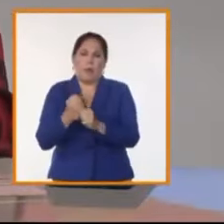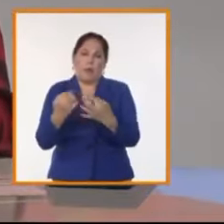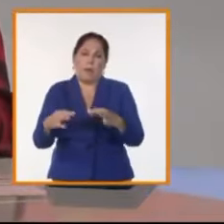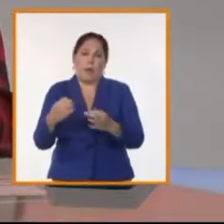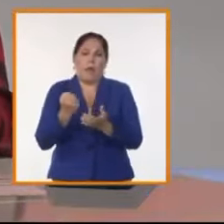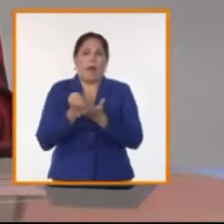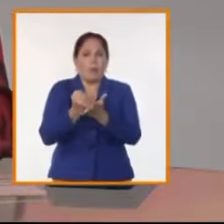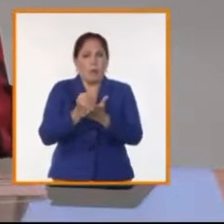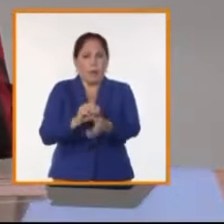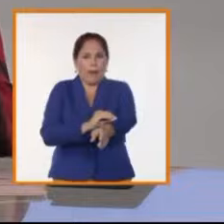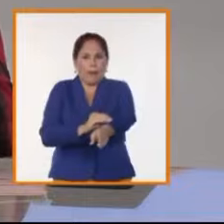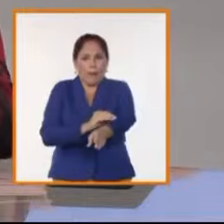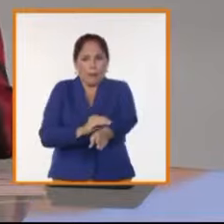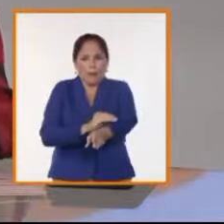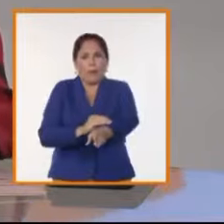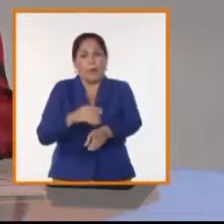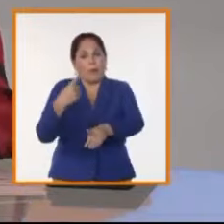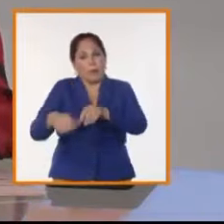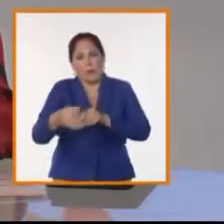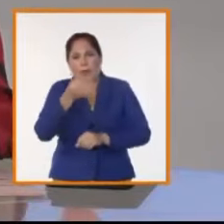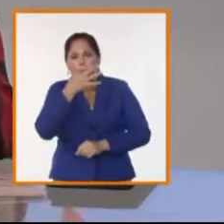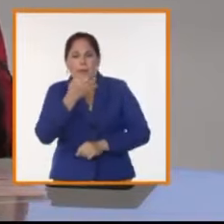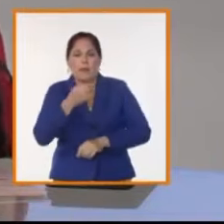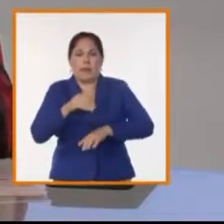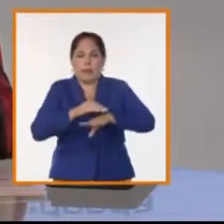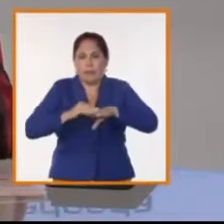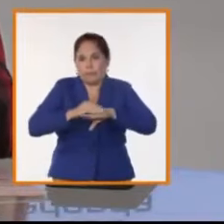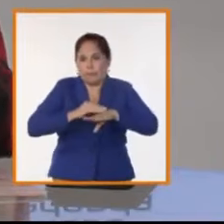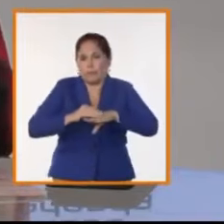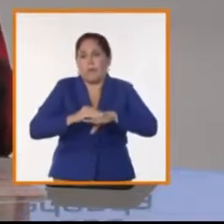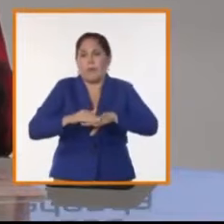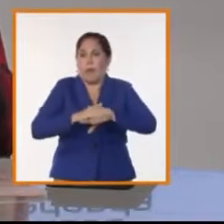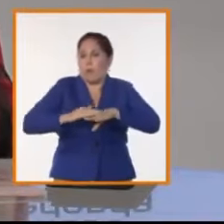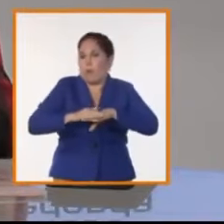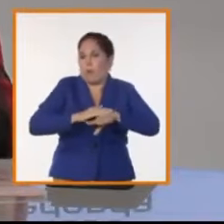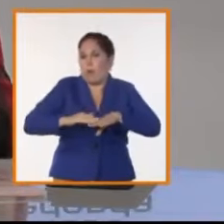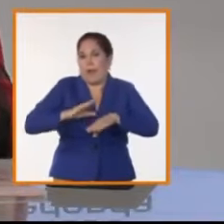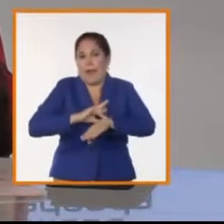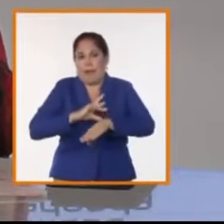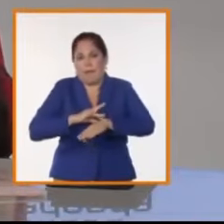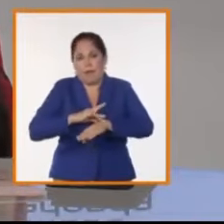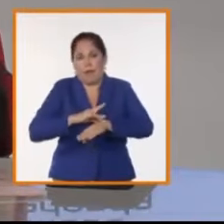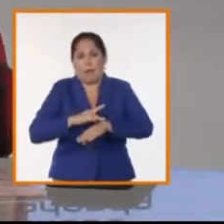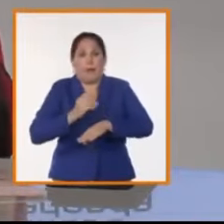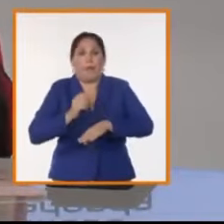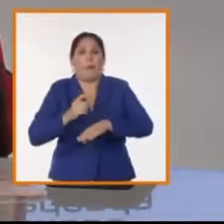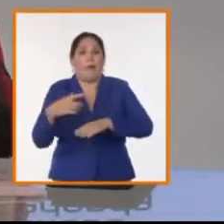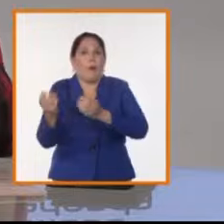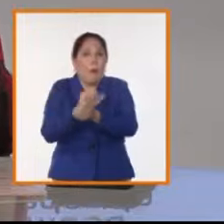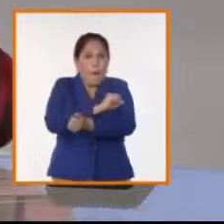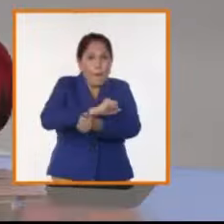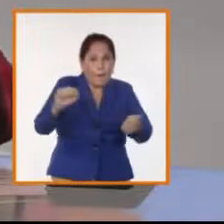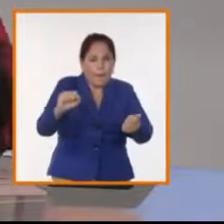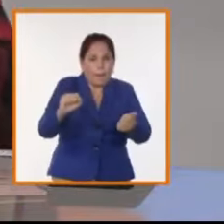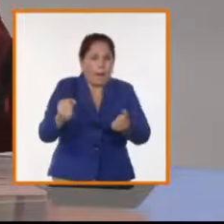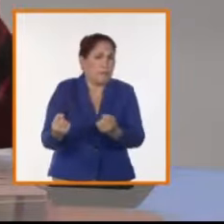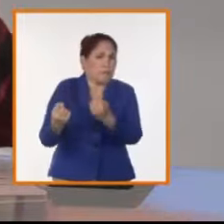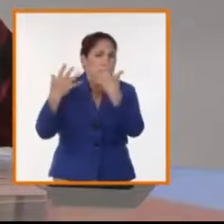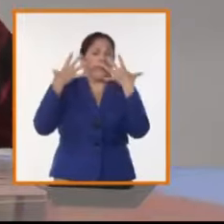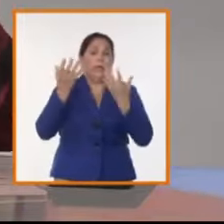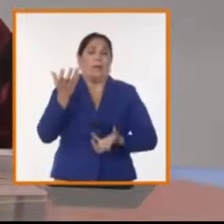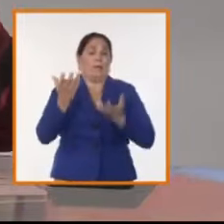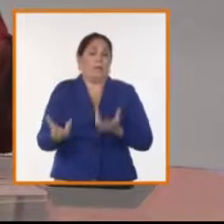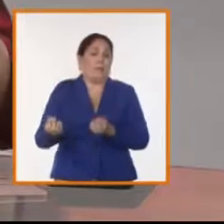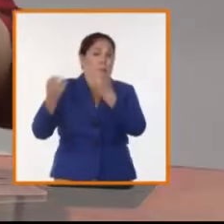eh algunas medicinas sobre todo eh Para curar lo urgente después de los bombardeos israelíes después que